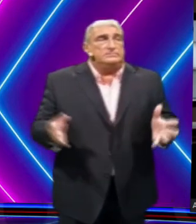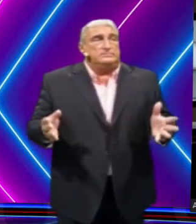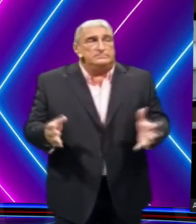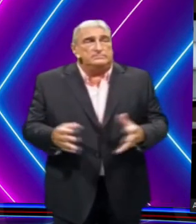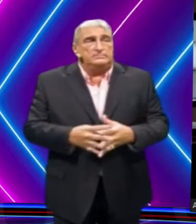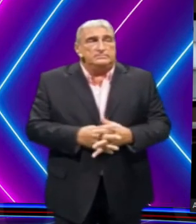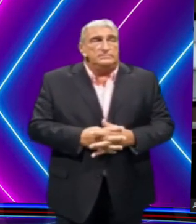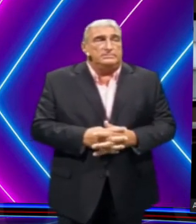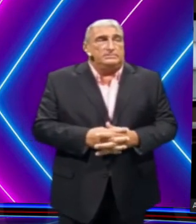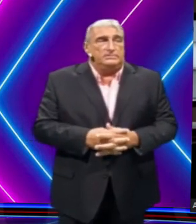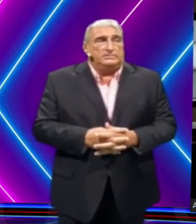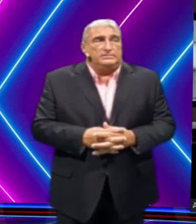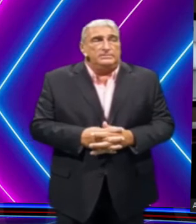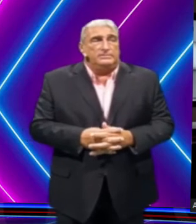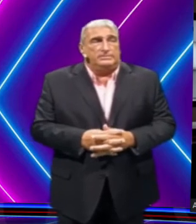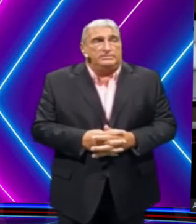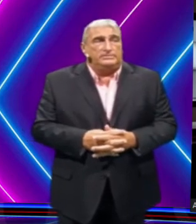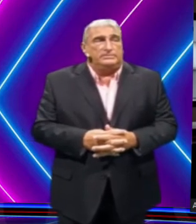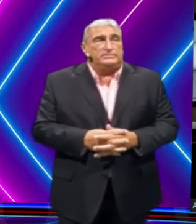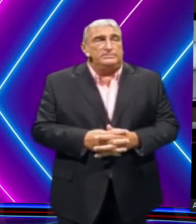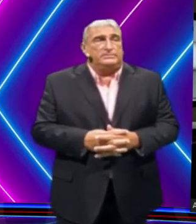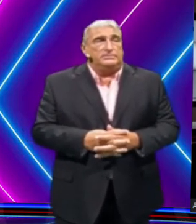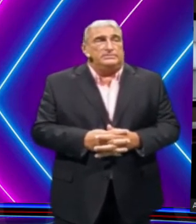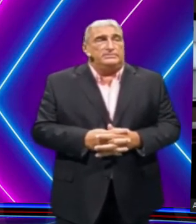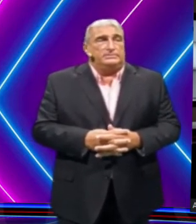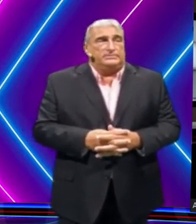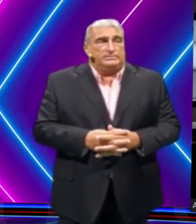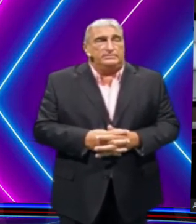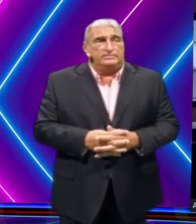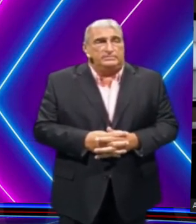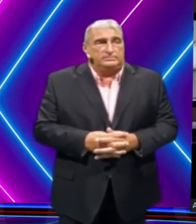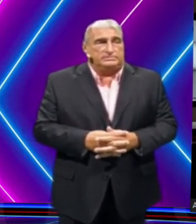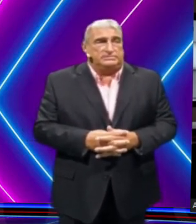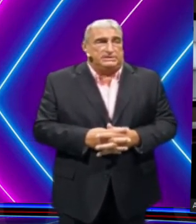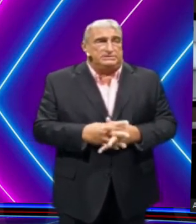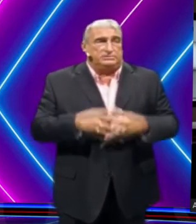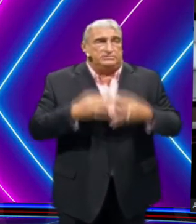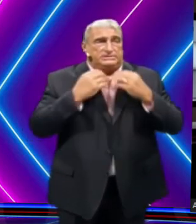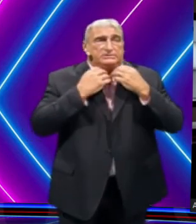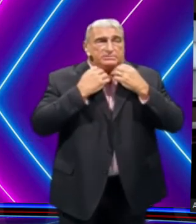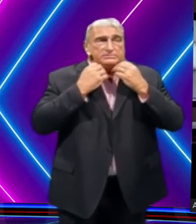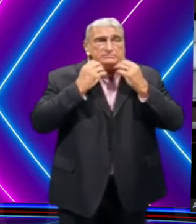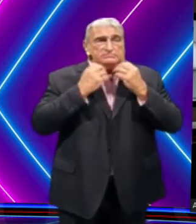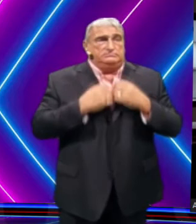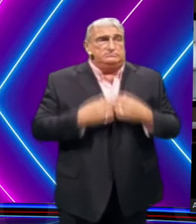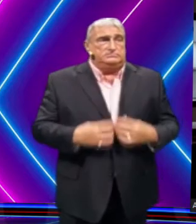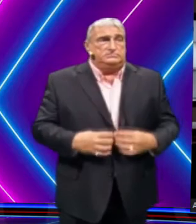Yo ya, cuando estaba a 180 pesos, entonces sí, llegó a 195. Sí, 195, por